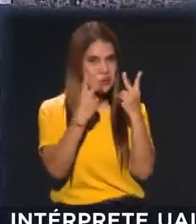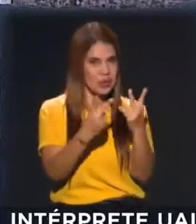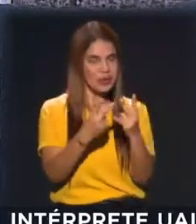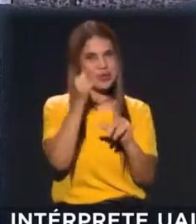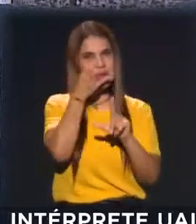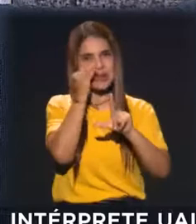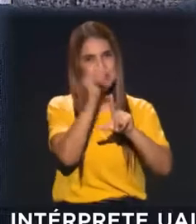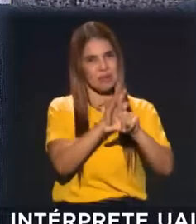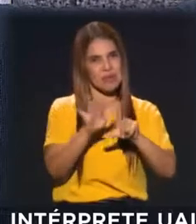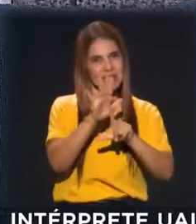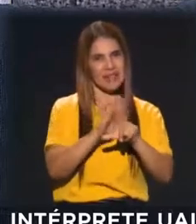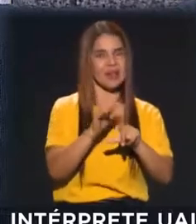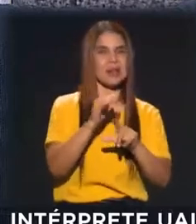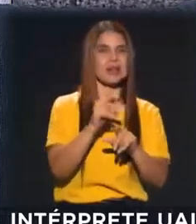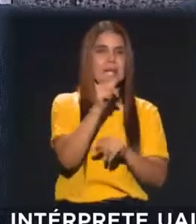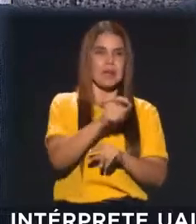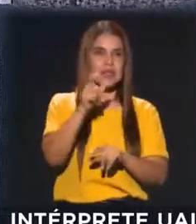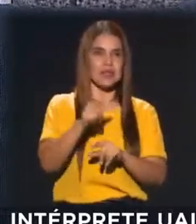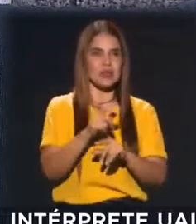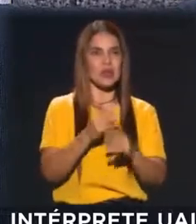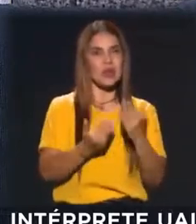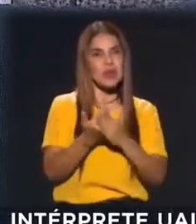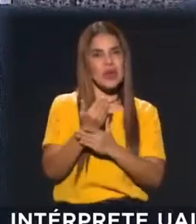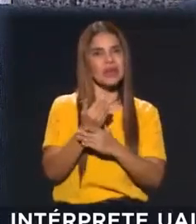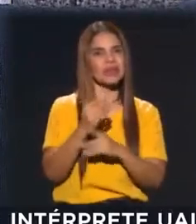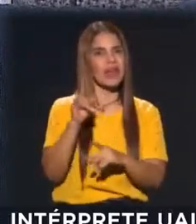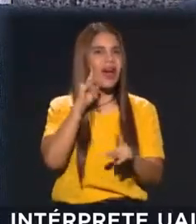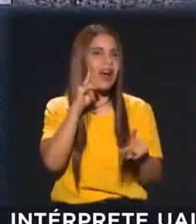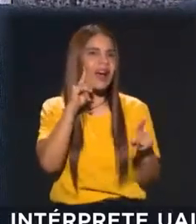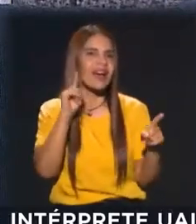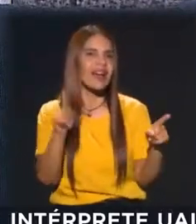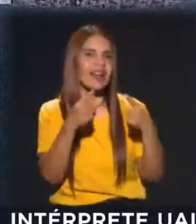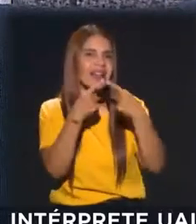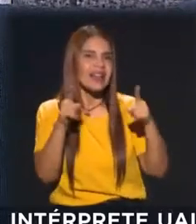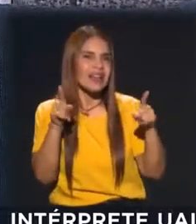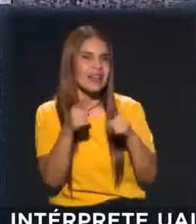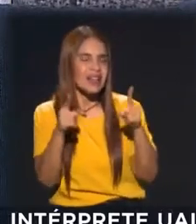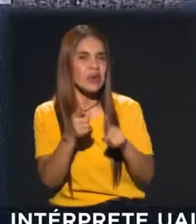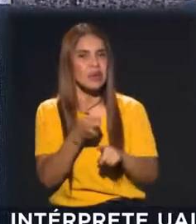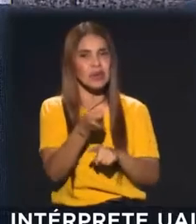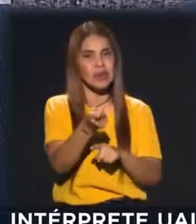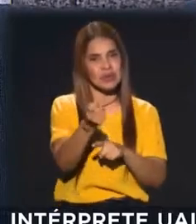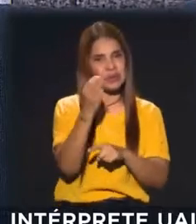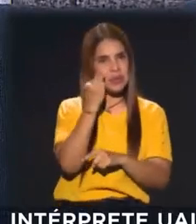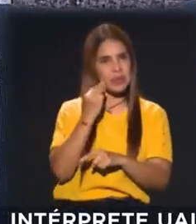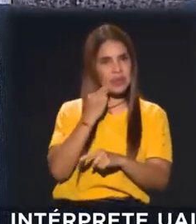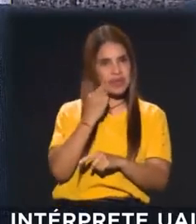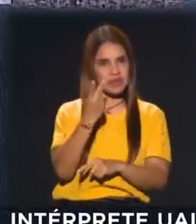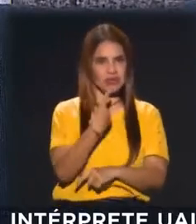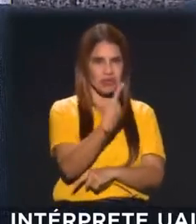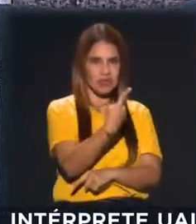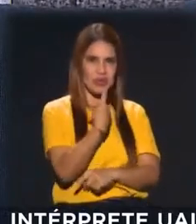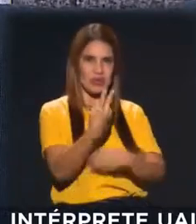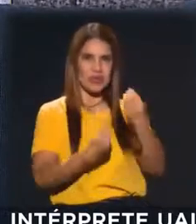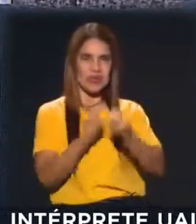ya varios videos de personas que han encontrado nuevas notas musicales, a partir de la próxima semana lo que vamos a hacer tú y yo